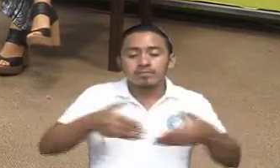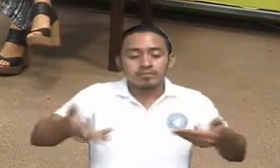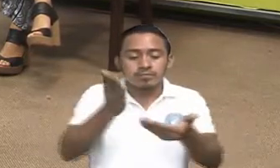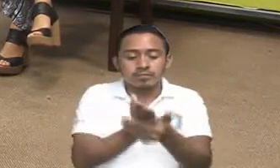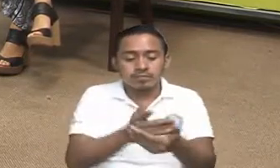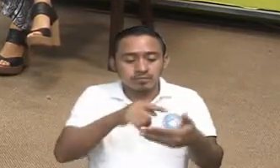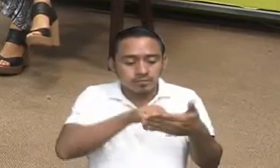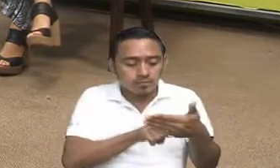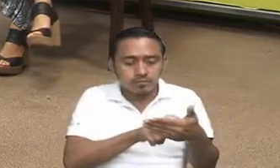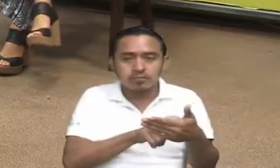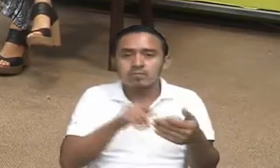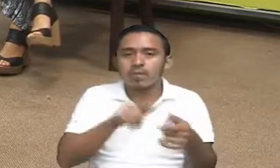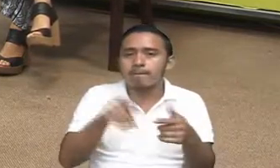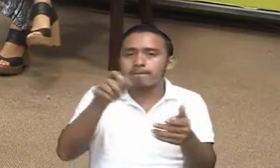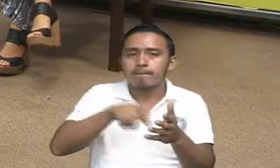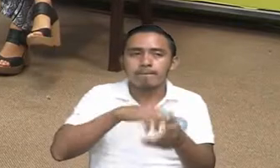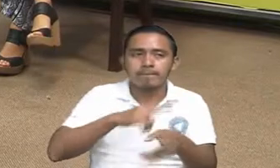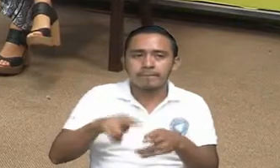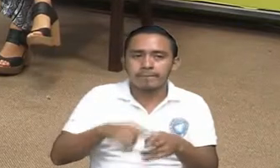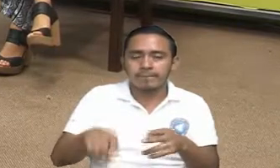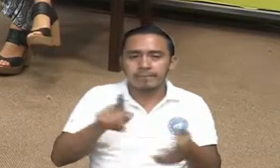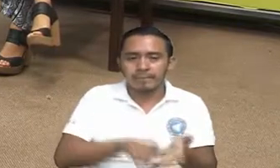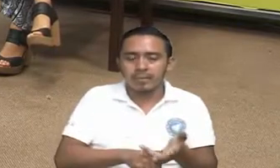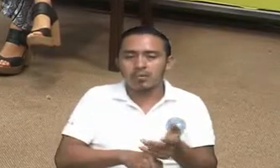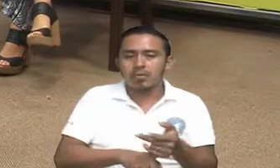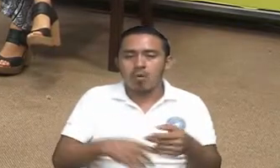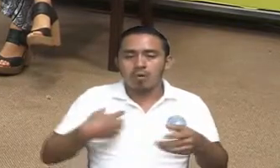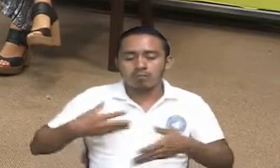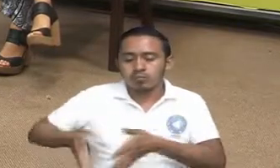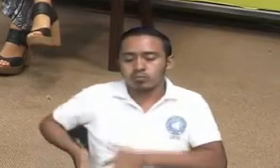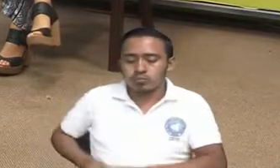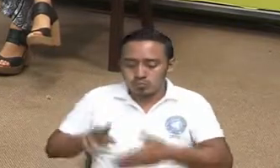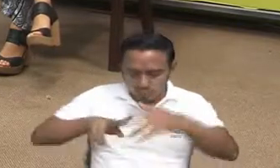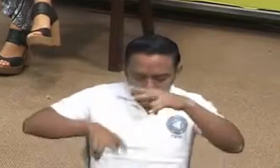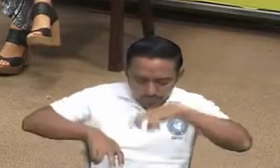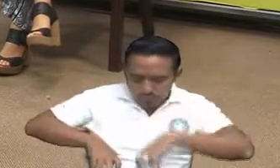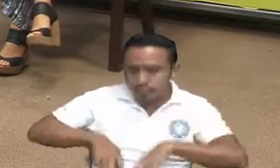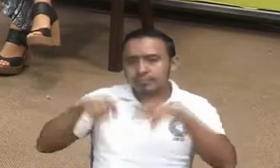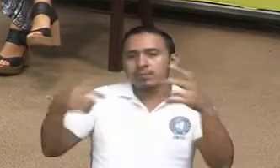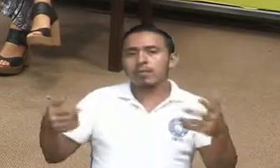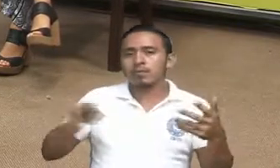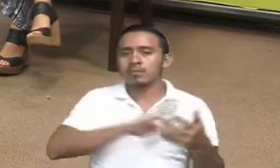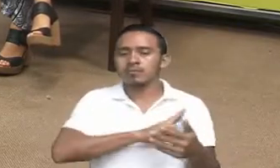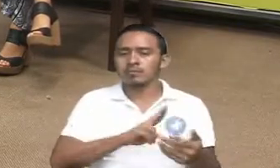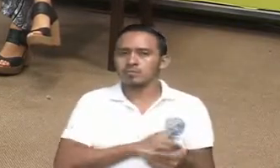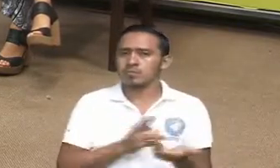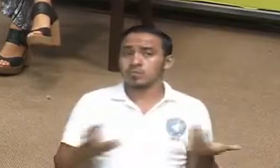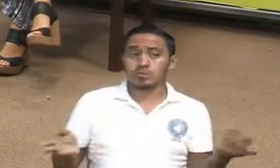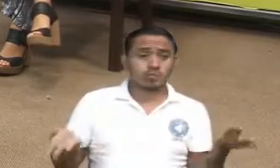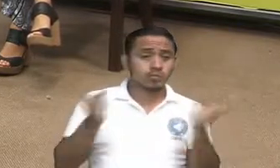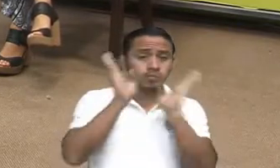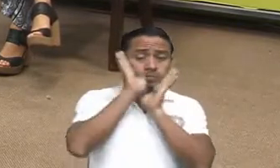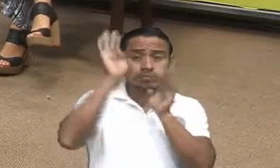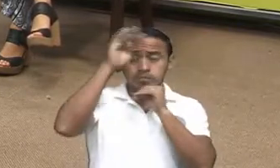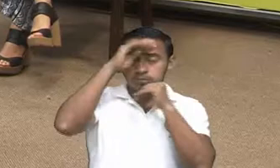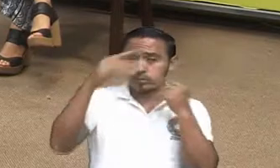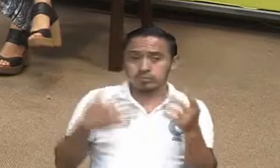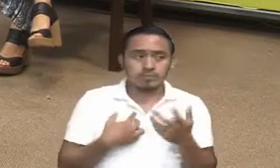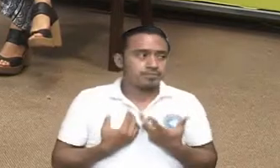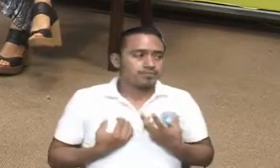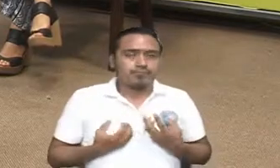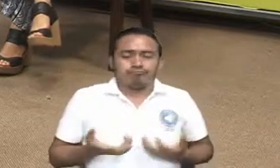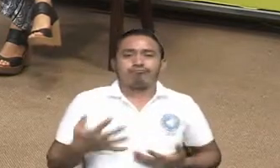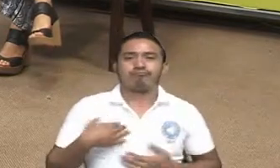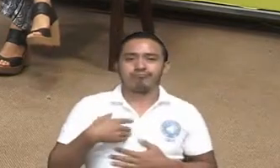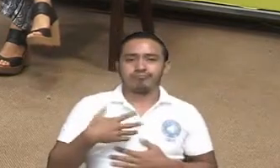los bolsos, comprobantes de pago. O sea, es extremo. No tenés vos una privacidad, te sentís acorralado, acosado hasta cierto punto,